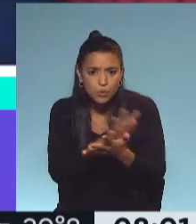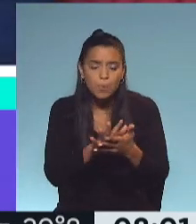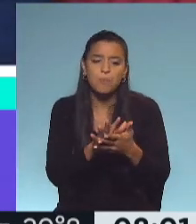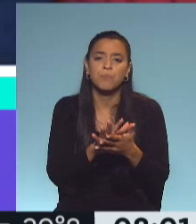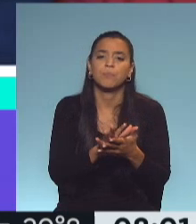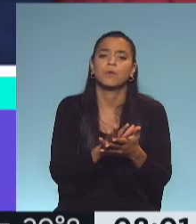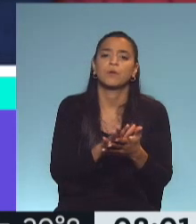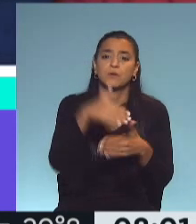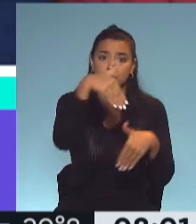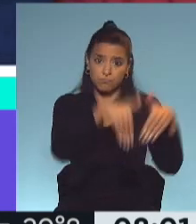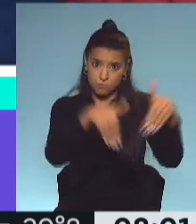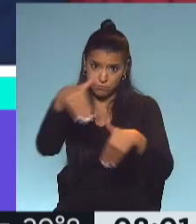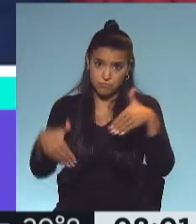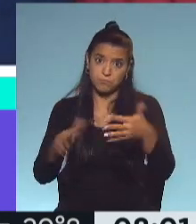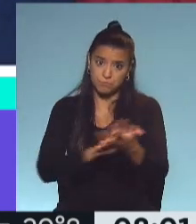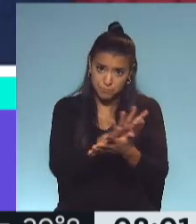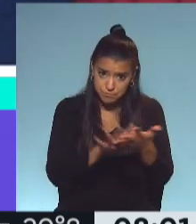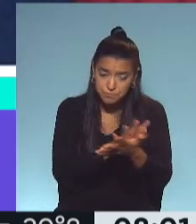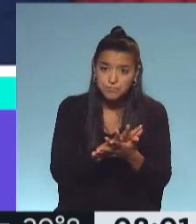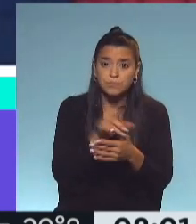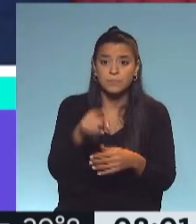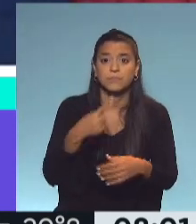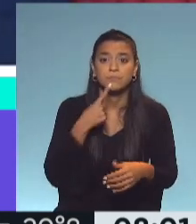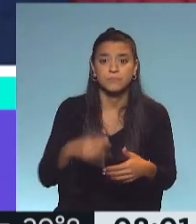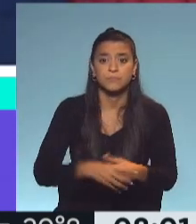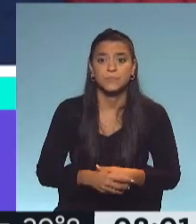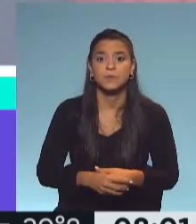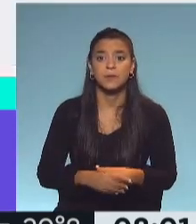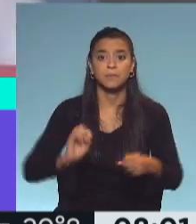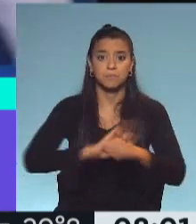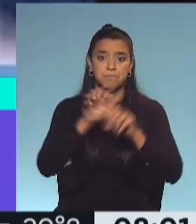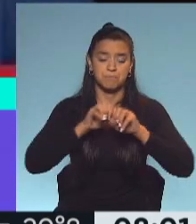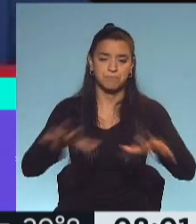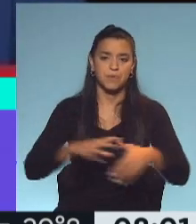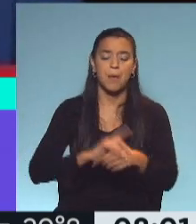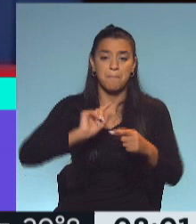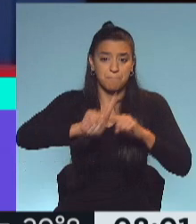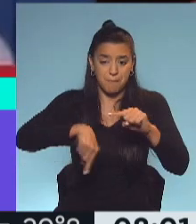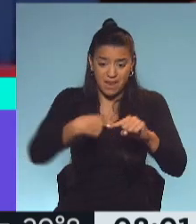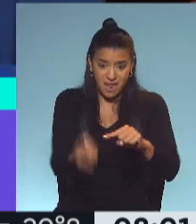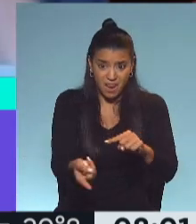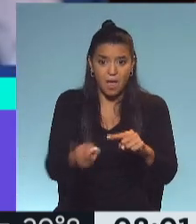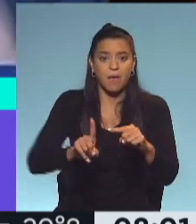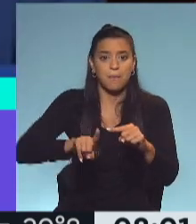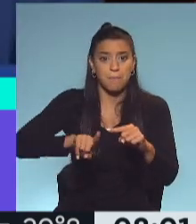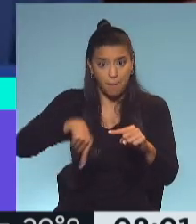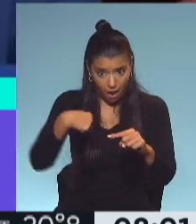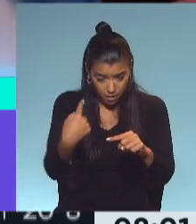proceso electoral en la pandemia. Mañana mismo